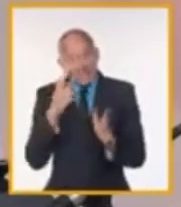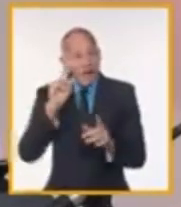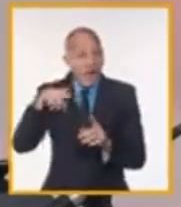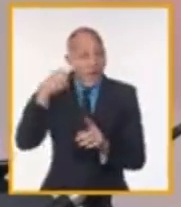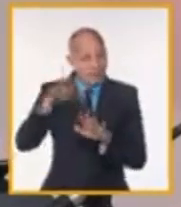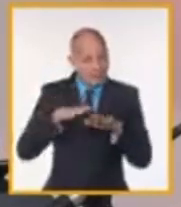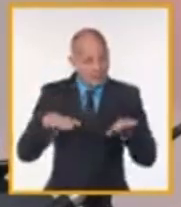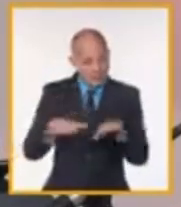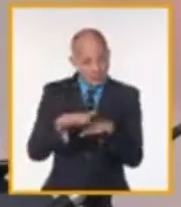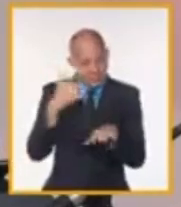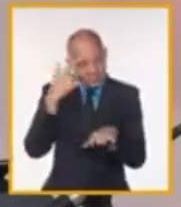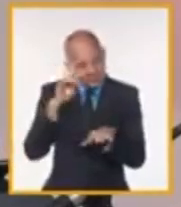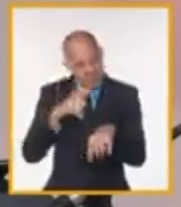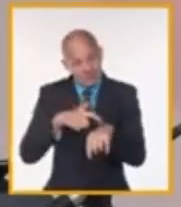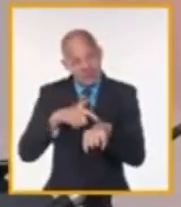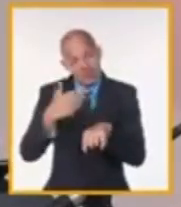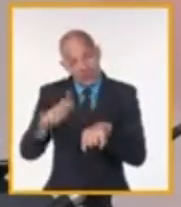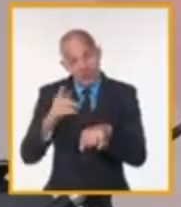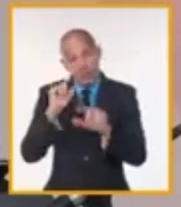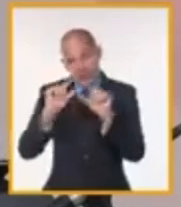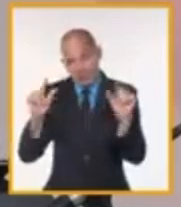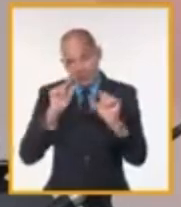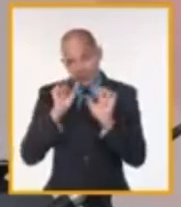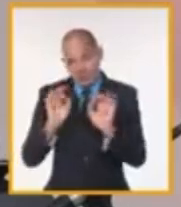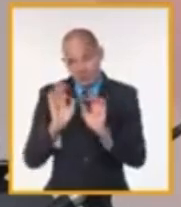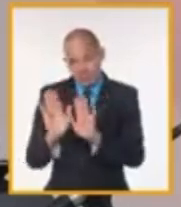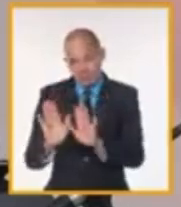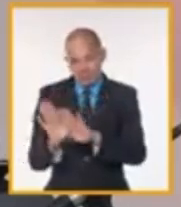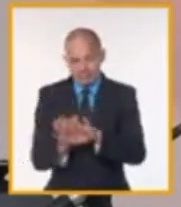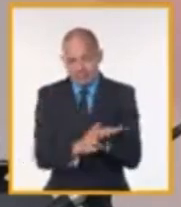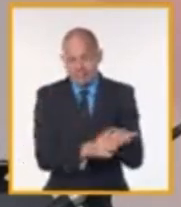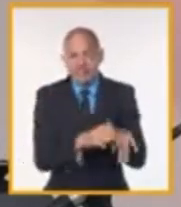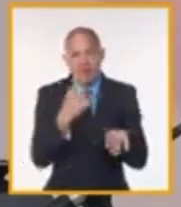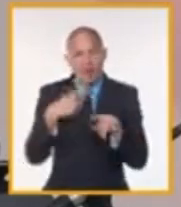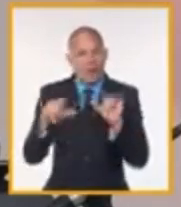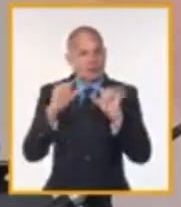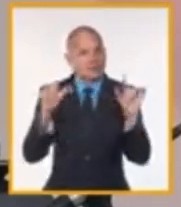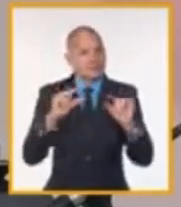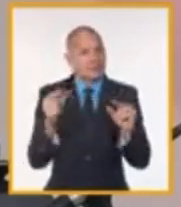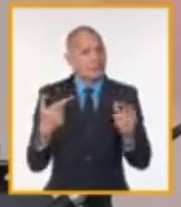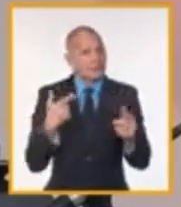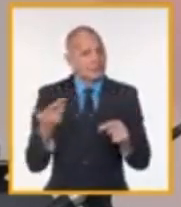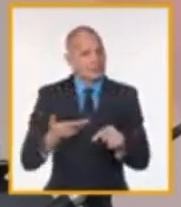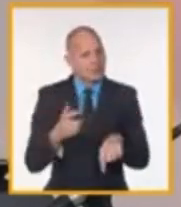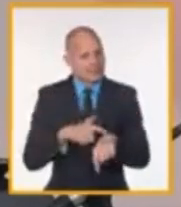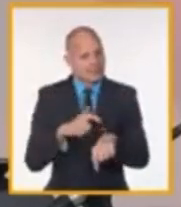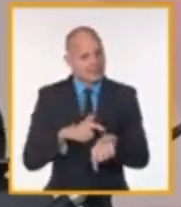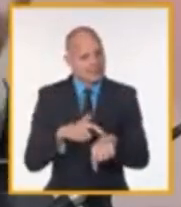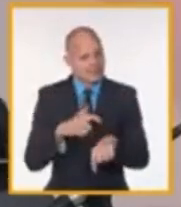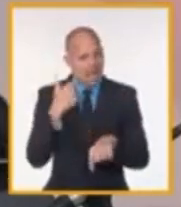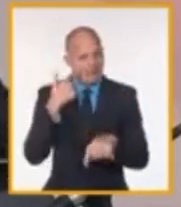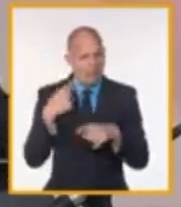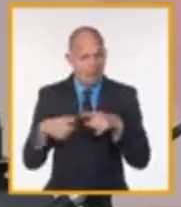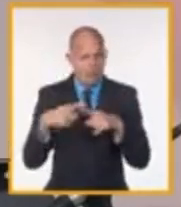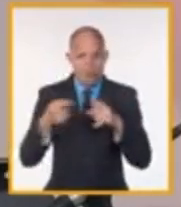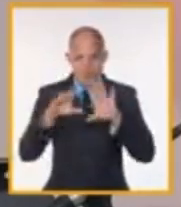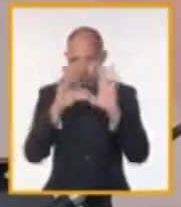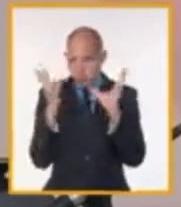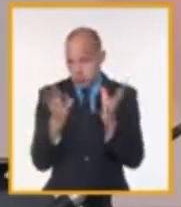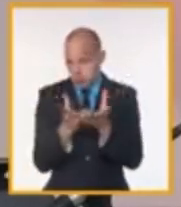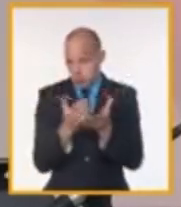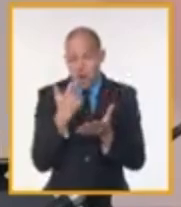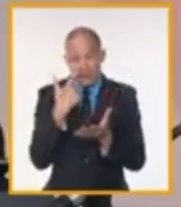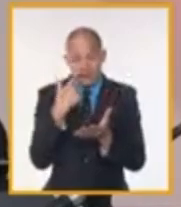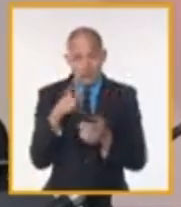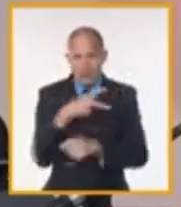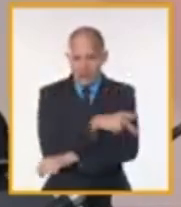redonda podemos dedicarle más tiempo a este a este tema Pero vamos a seguir vamos a seguir con con otros acontecimientos o sea del mundo hoy que están